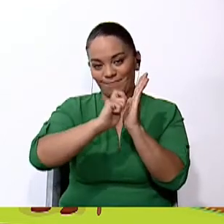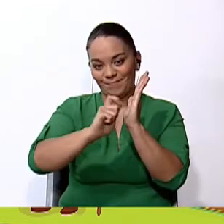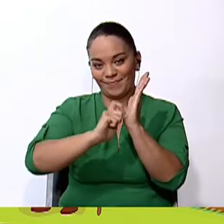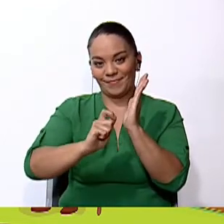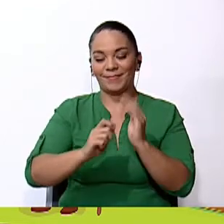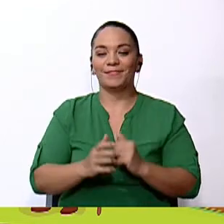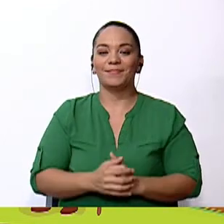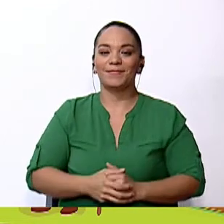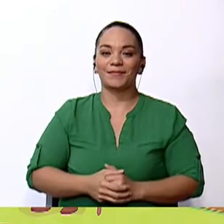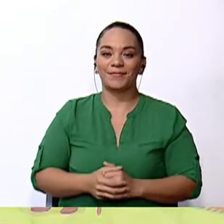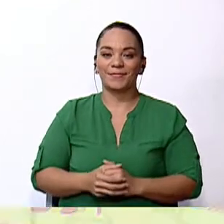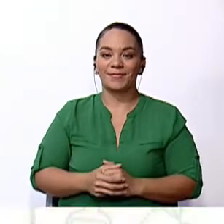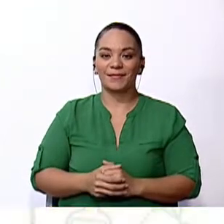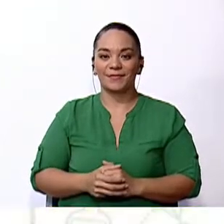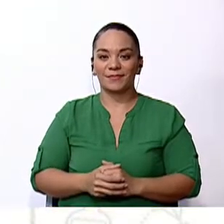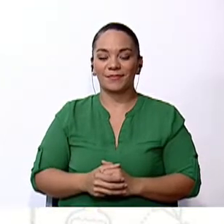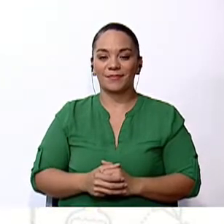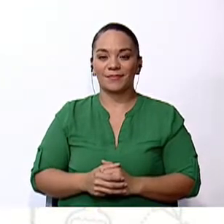en sus casas.